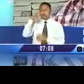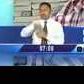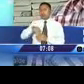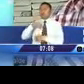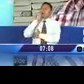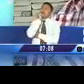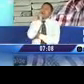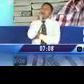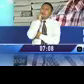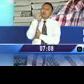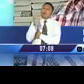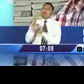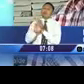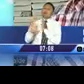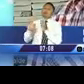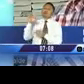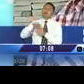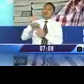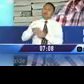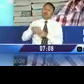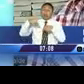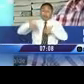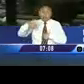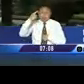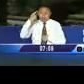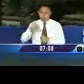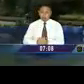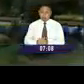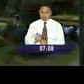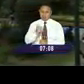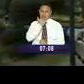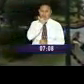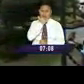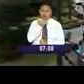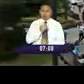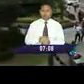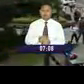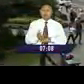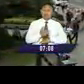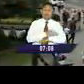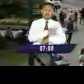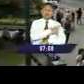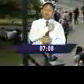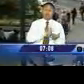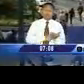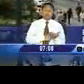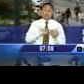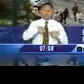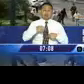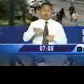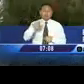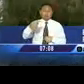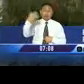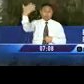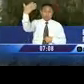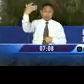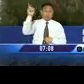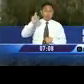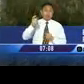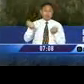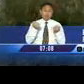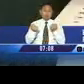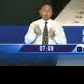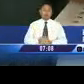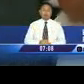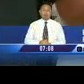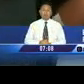y mientras hace la fila para ejercer su derecho al voto. Analistas mencionan que el alcalde que llegue debe poder gobernar, y la cantidad de